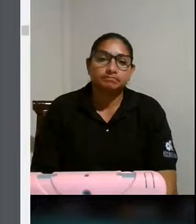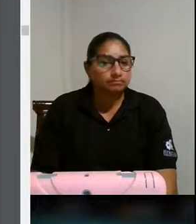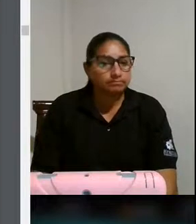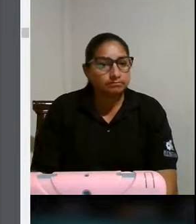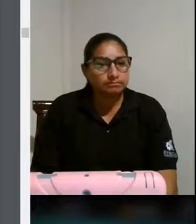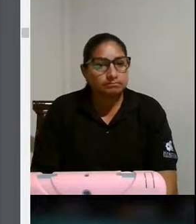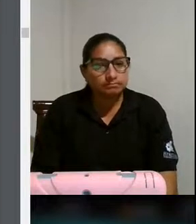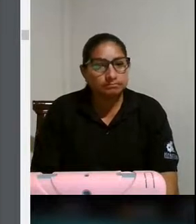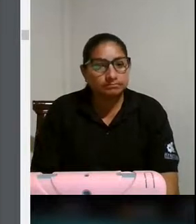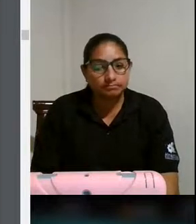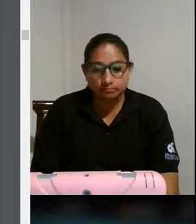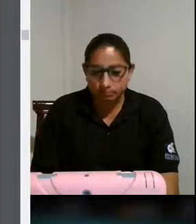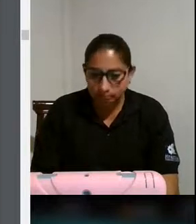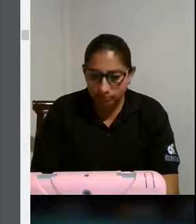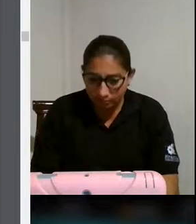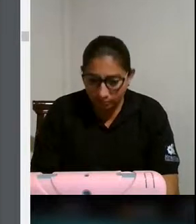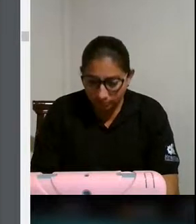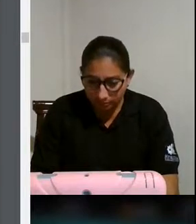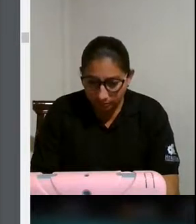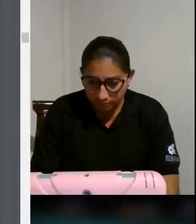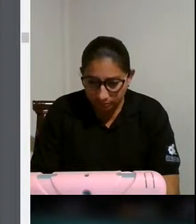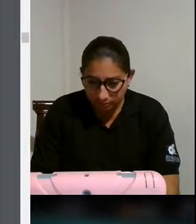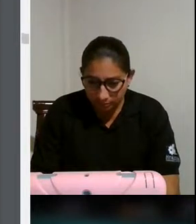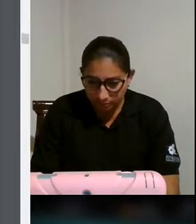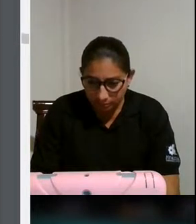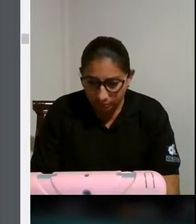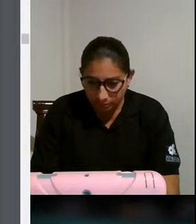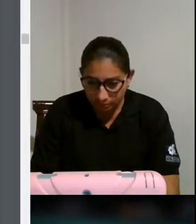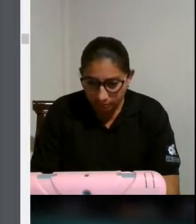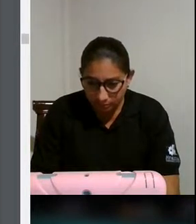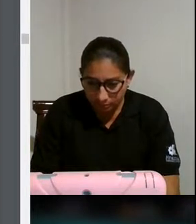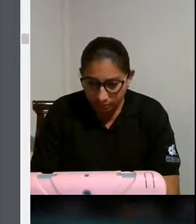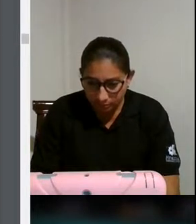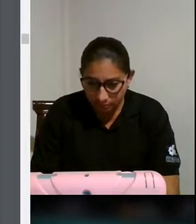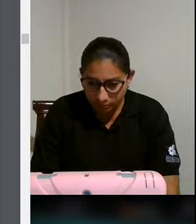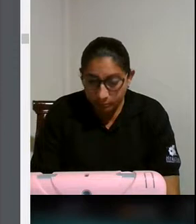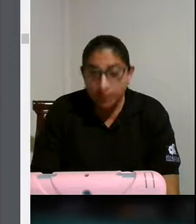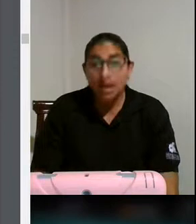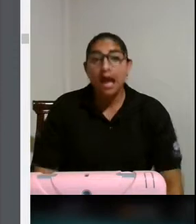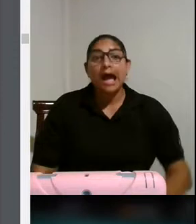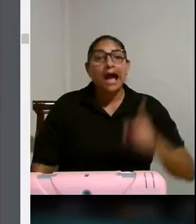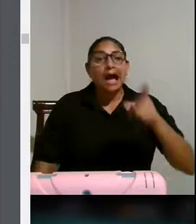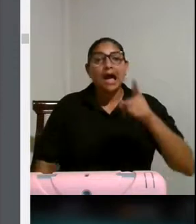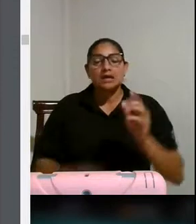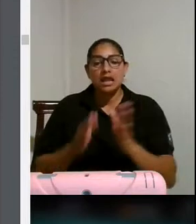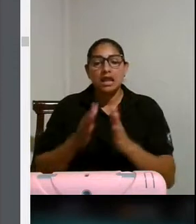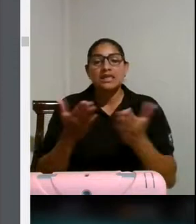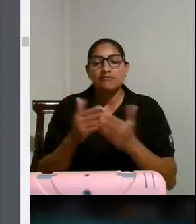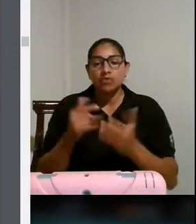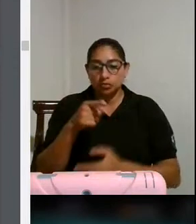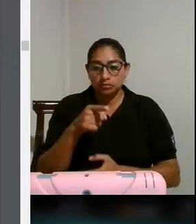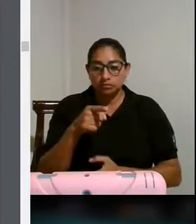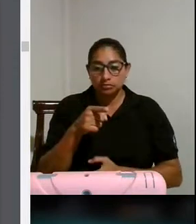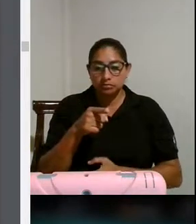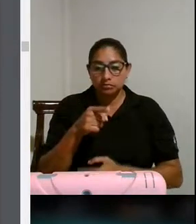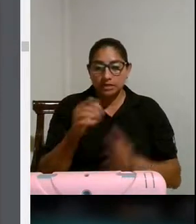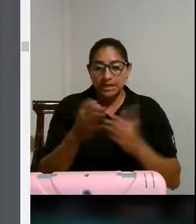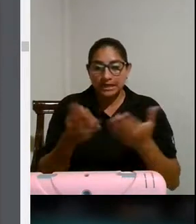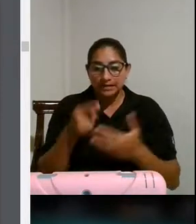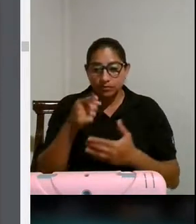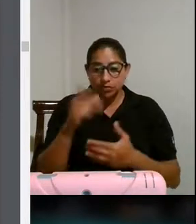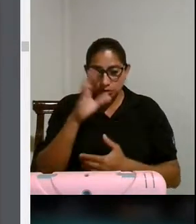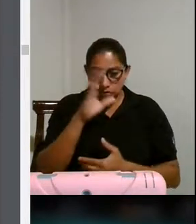que apliquen los conceptos aprendidos. Ven que los grados casi siempre van por lo mismo, ¿ok? Grado 2, grado